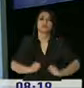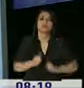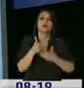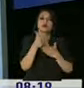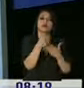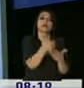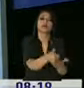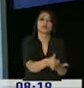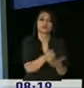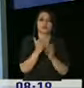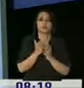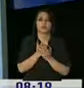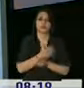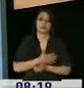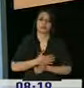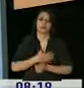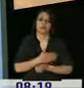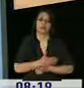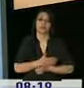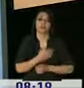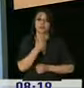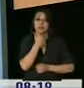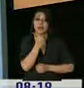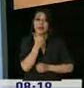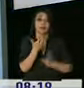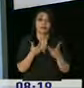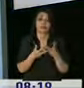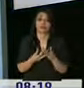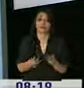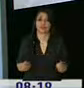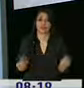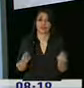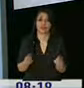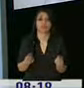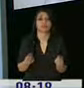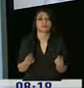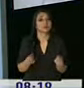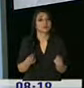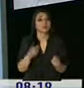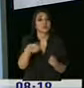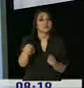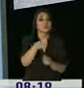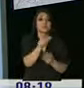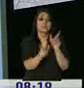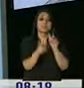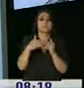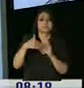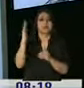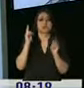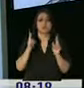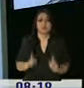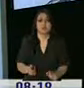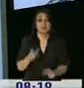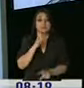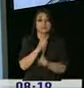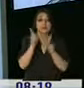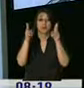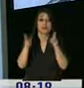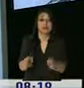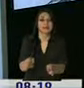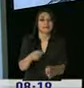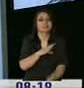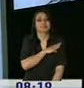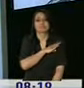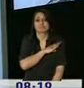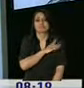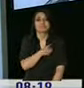Por favor, tratar de encontrar los caminos. Y nosotros somos un poquito más humanos, ¿eh? La verdad es que el ser humano, yo cada vez